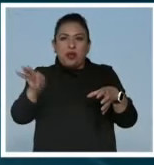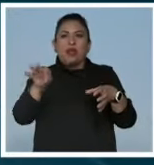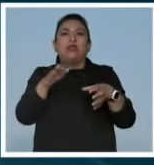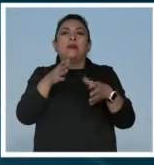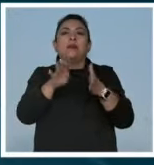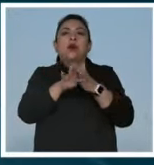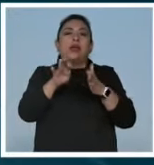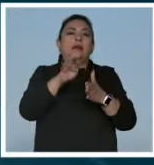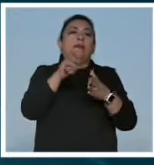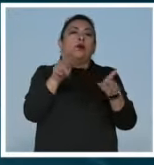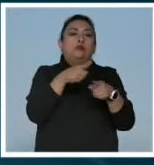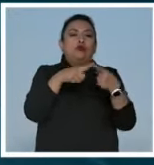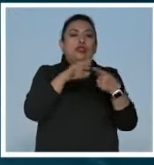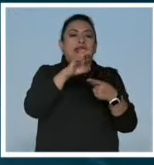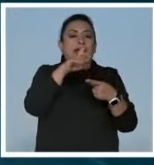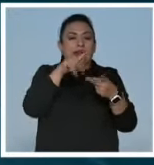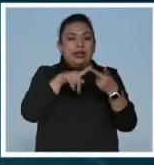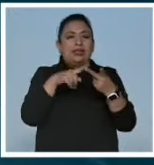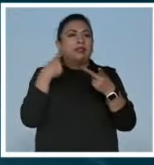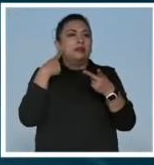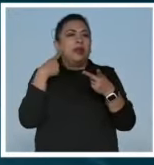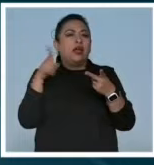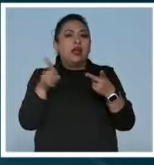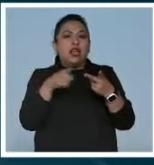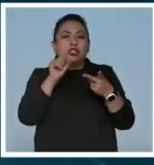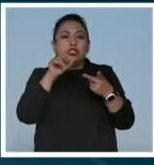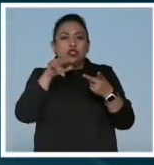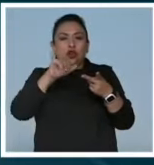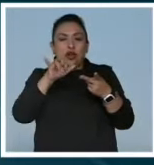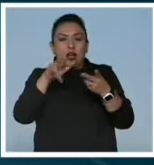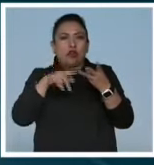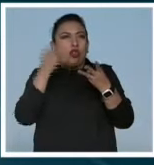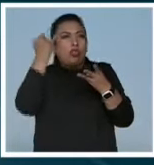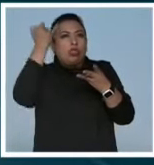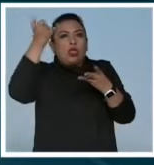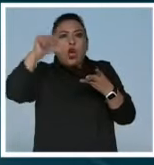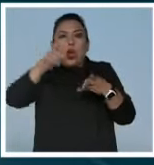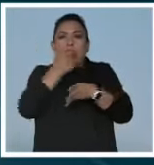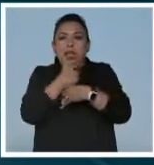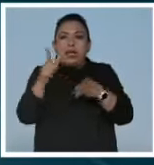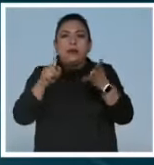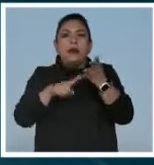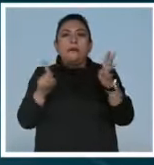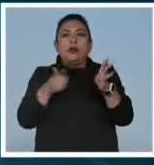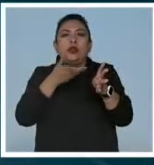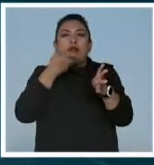música klezmer, el son jarocho, la improvisación libre, la música tradicional.